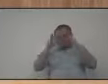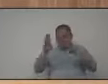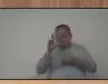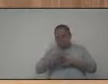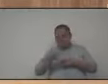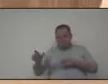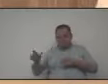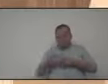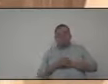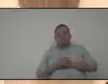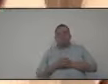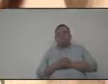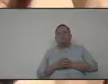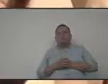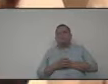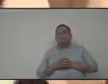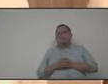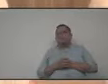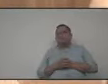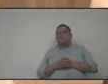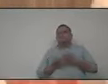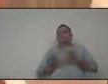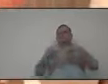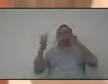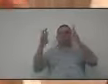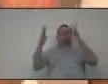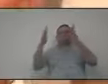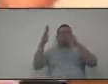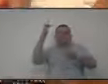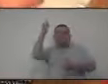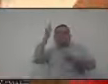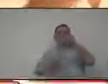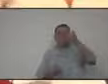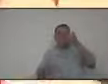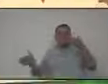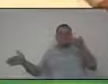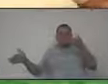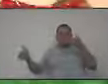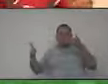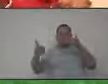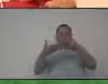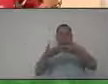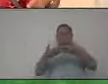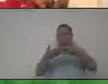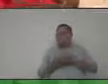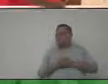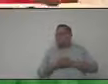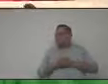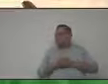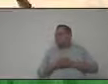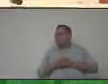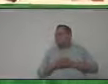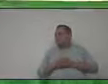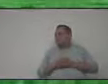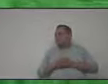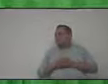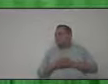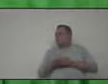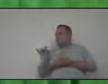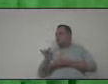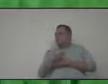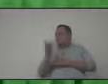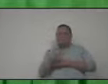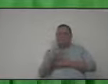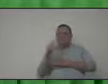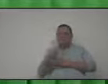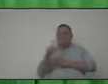gente. Muchas gracias. Así despedimos esta transmisión, esta rendición de cuentas virtual